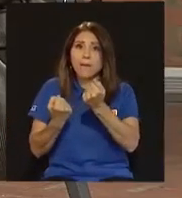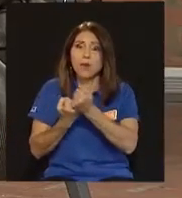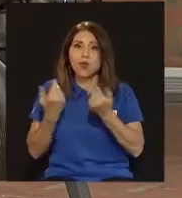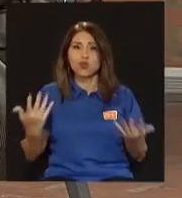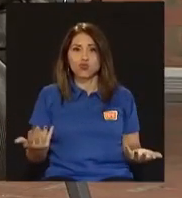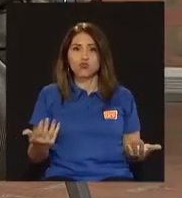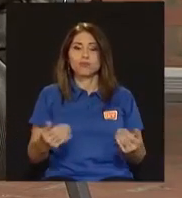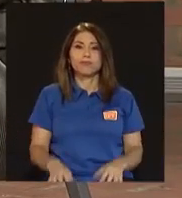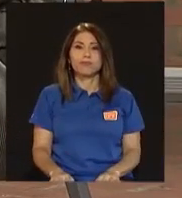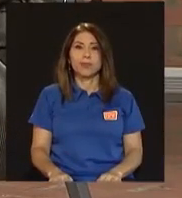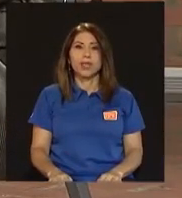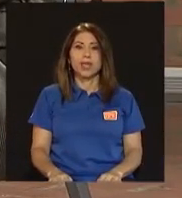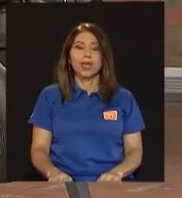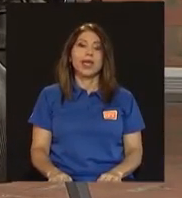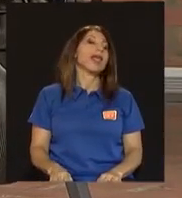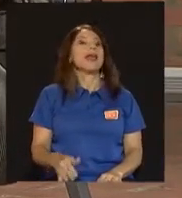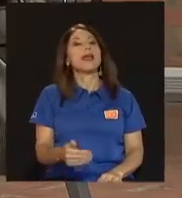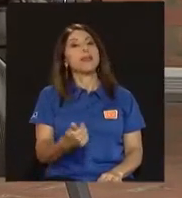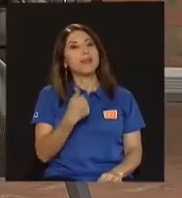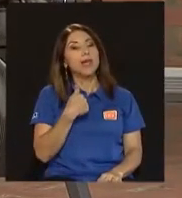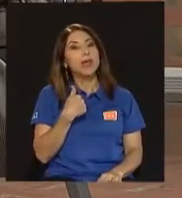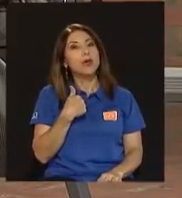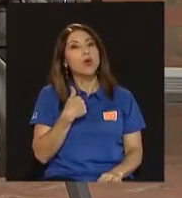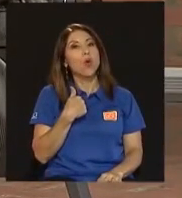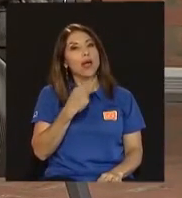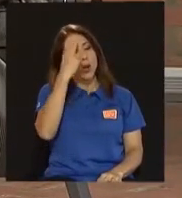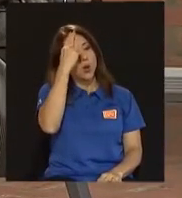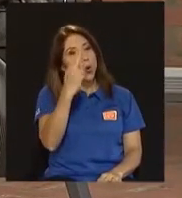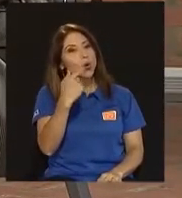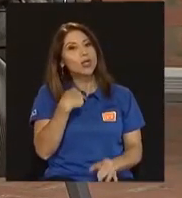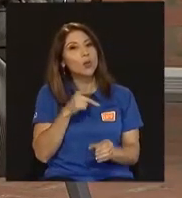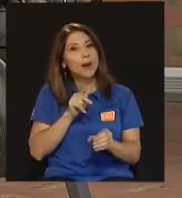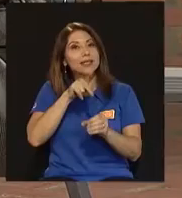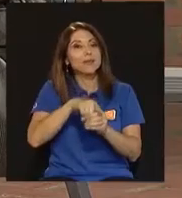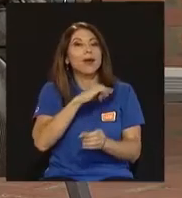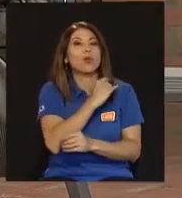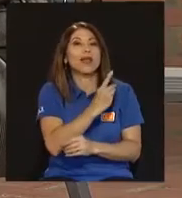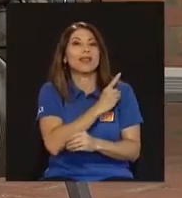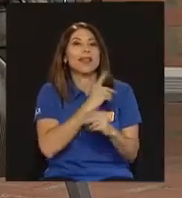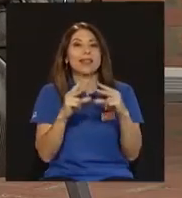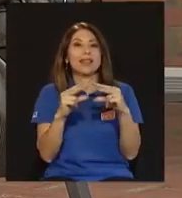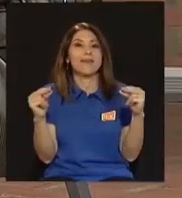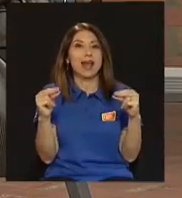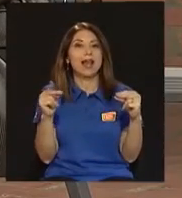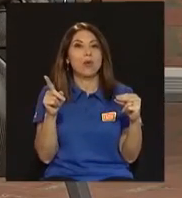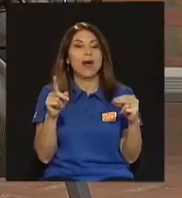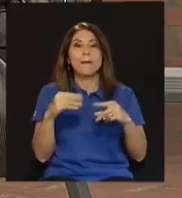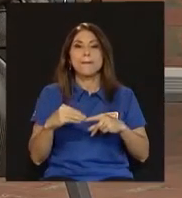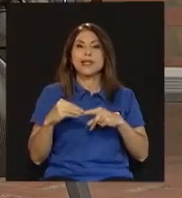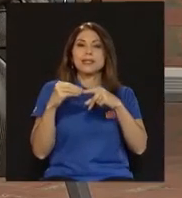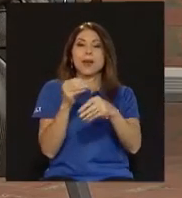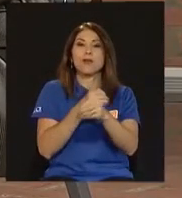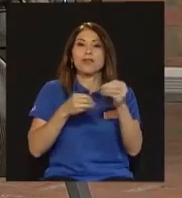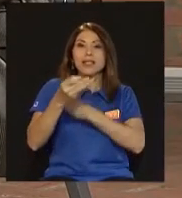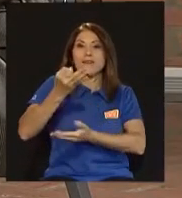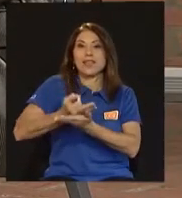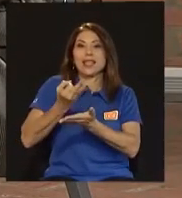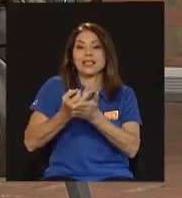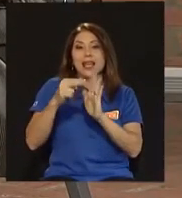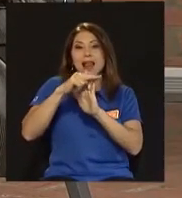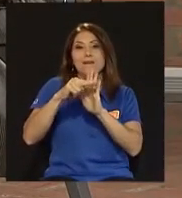Te mencionaba que tengo el honor de participar en una junta directiva en Nicaragua, en la principal financiera regulada en